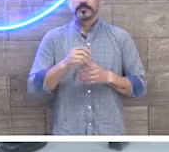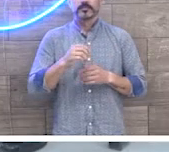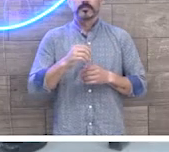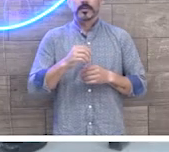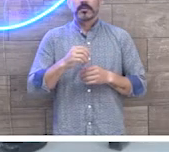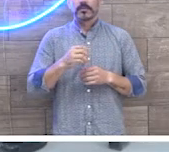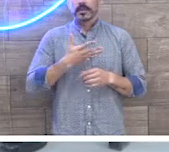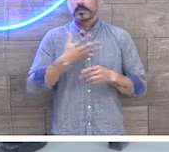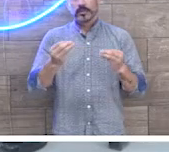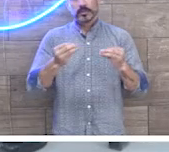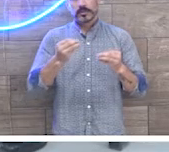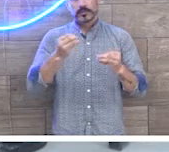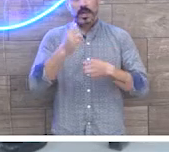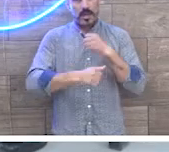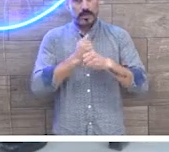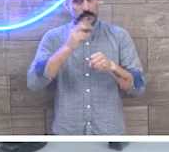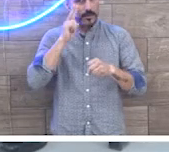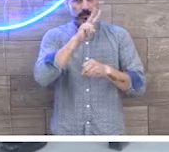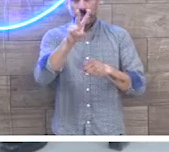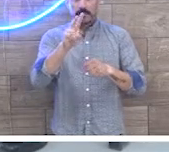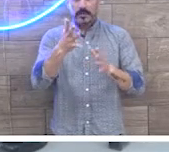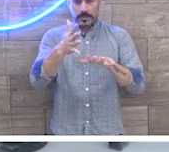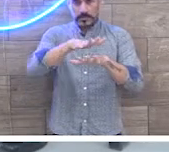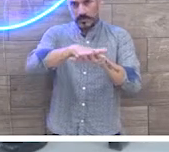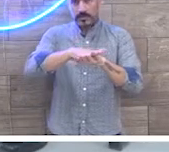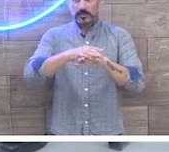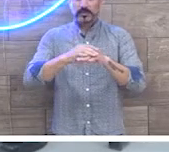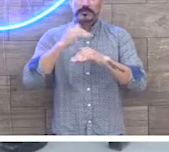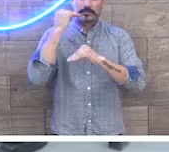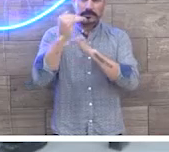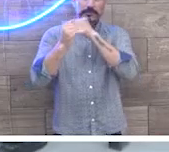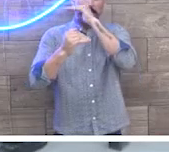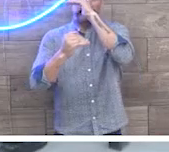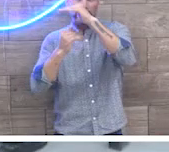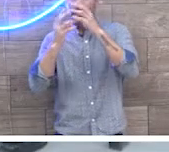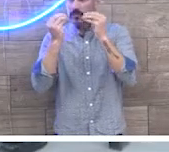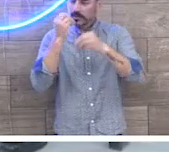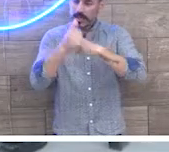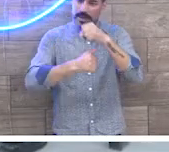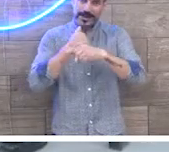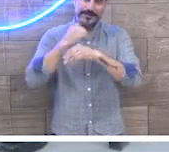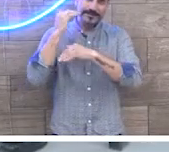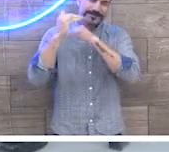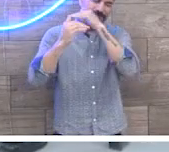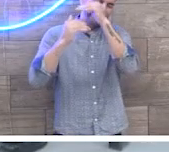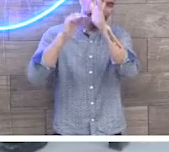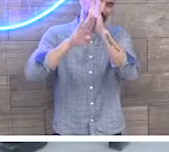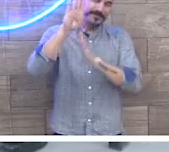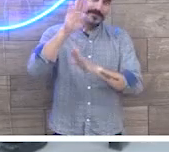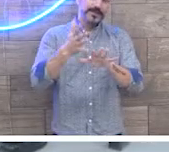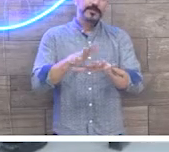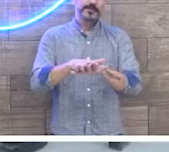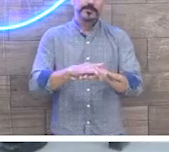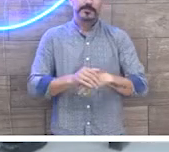la lucha de la inclusión, picando piedra. ¿Qué ha pasado durante tantos años y hacia dónde podremos ir en el tema de la